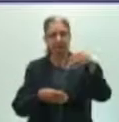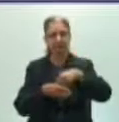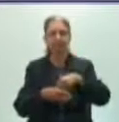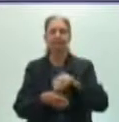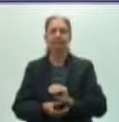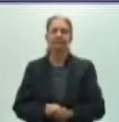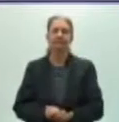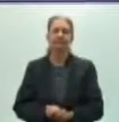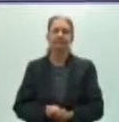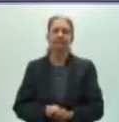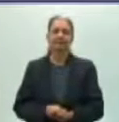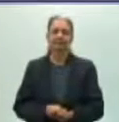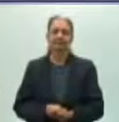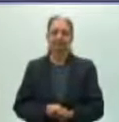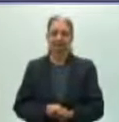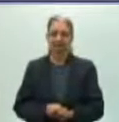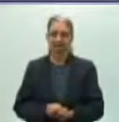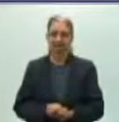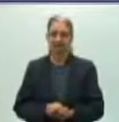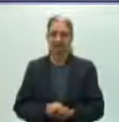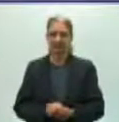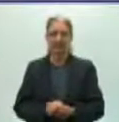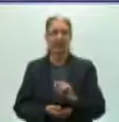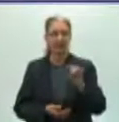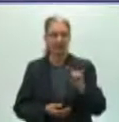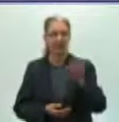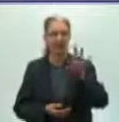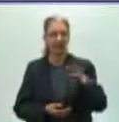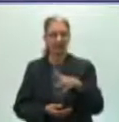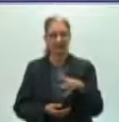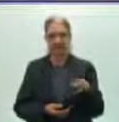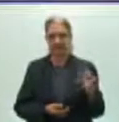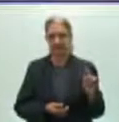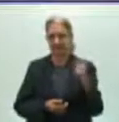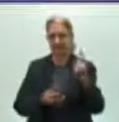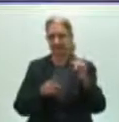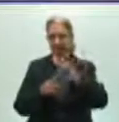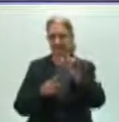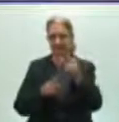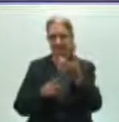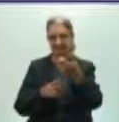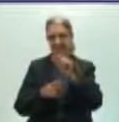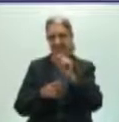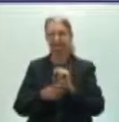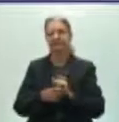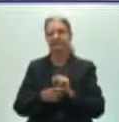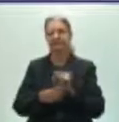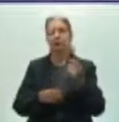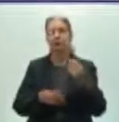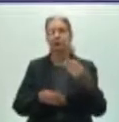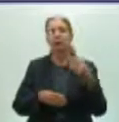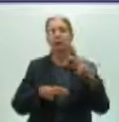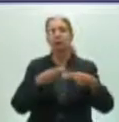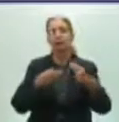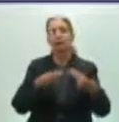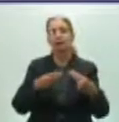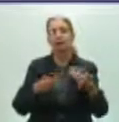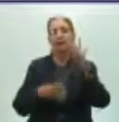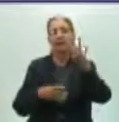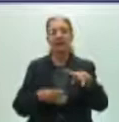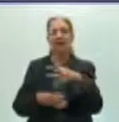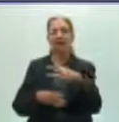votaciones. Aquí tienen la tabla y el primer inciso decía que debían construir una tabla